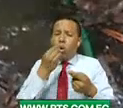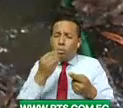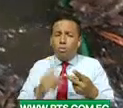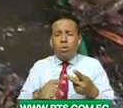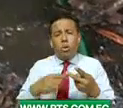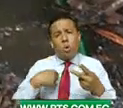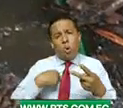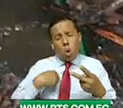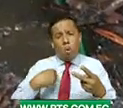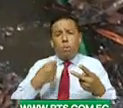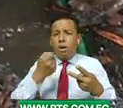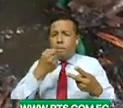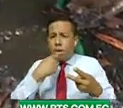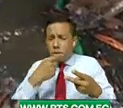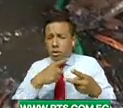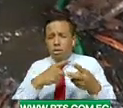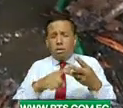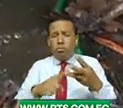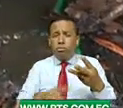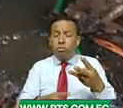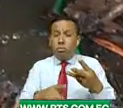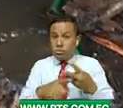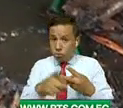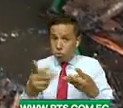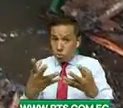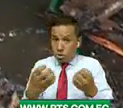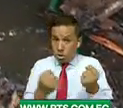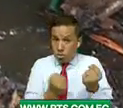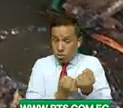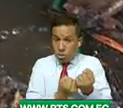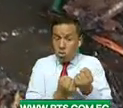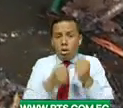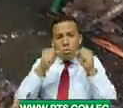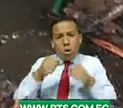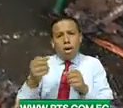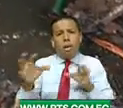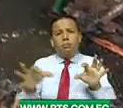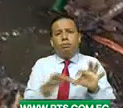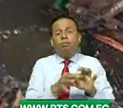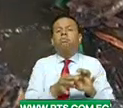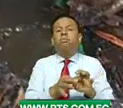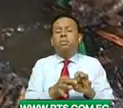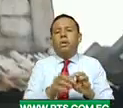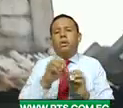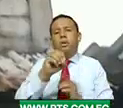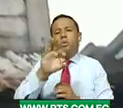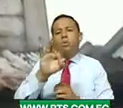y medicinas. Quienes deseen colaborar pueden comunicarse al